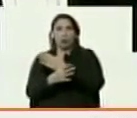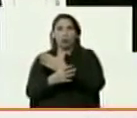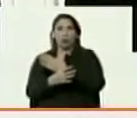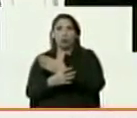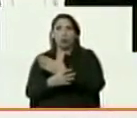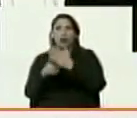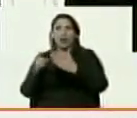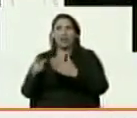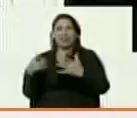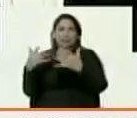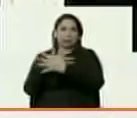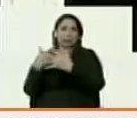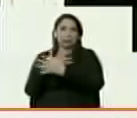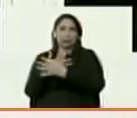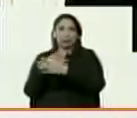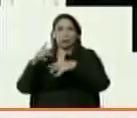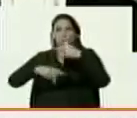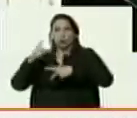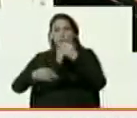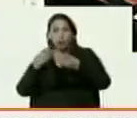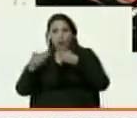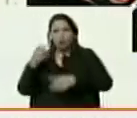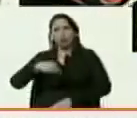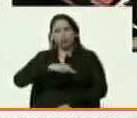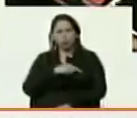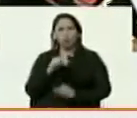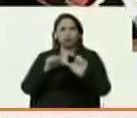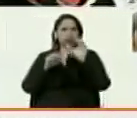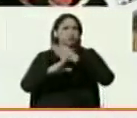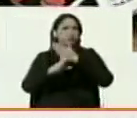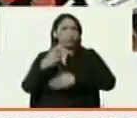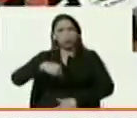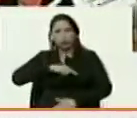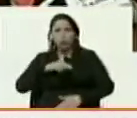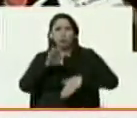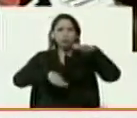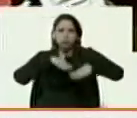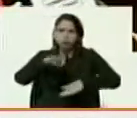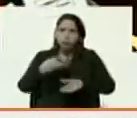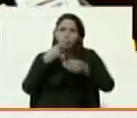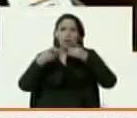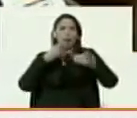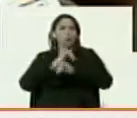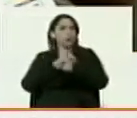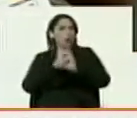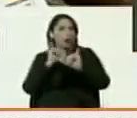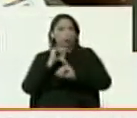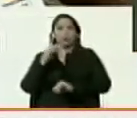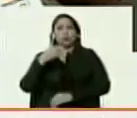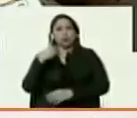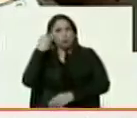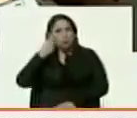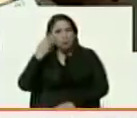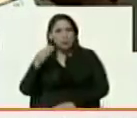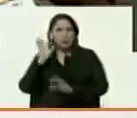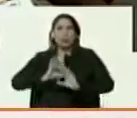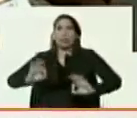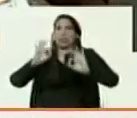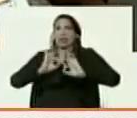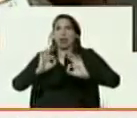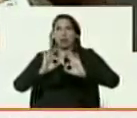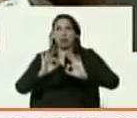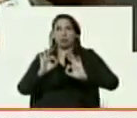entorpezcan este proceso de diálogo. Bueno, nosotros hemos sostenido que vamos a seguir avanzando. Yo creo que no habrá nada, absolutamente